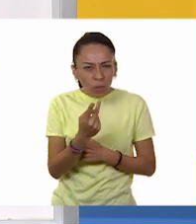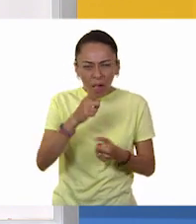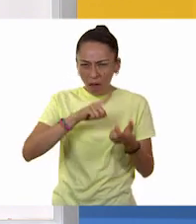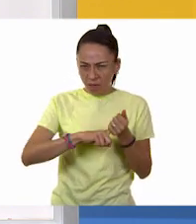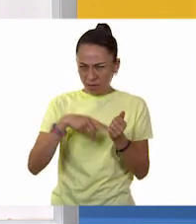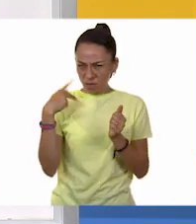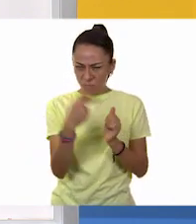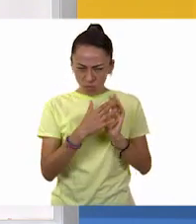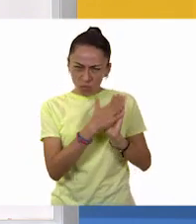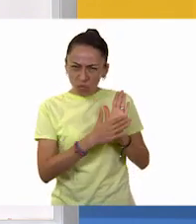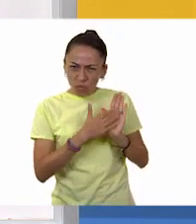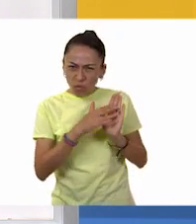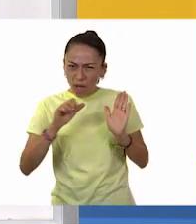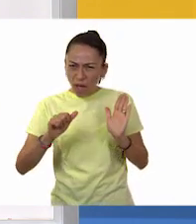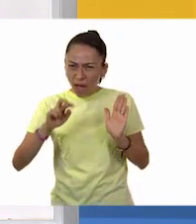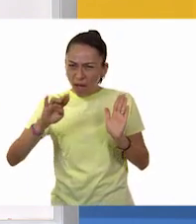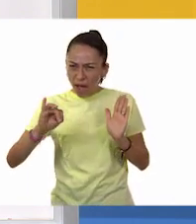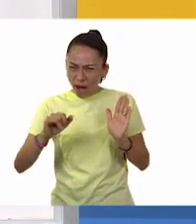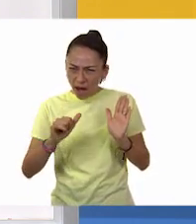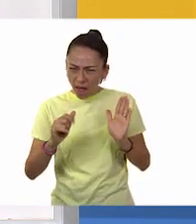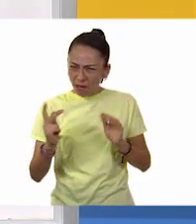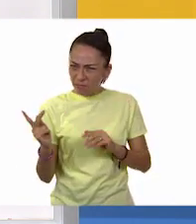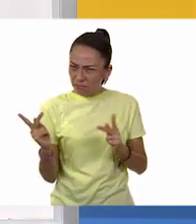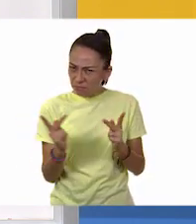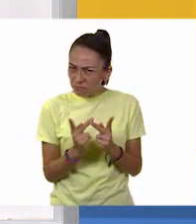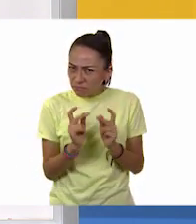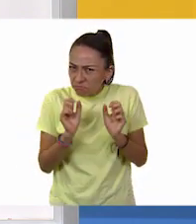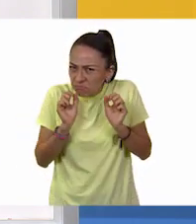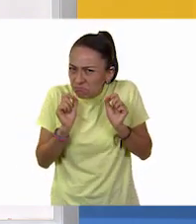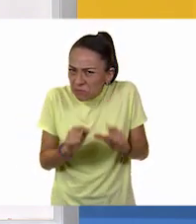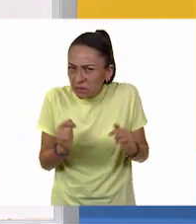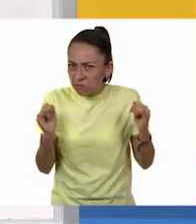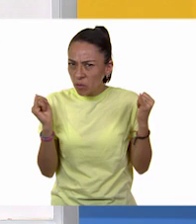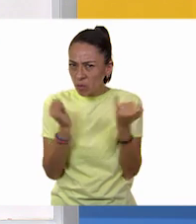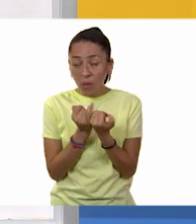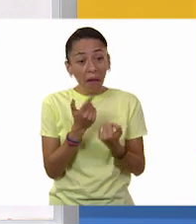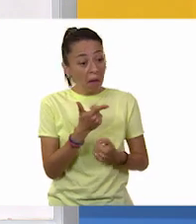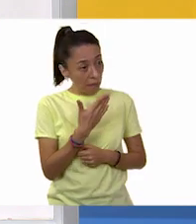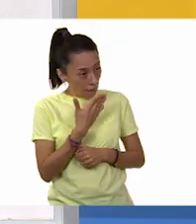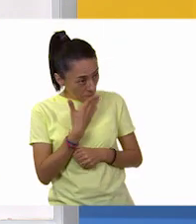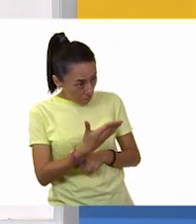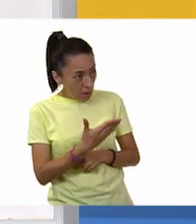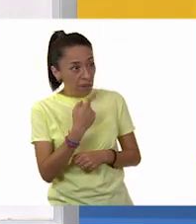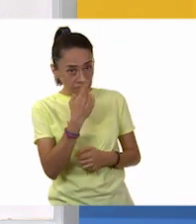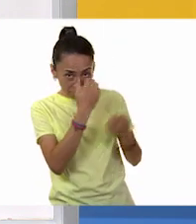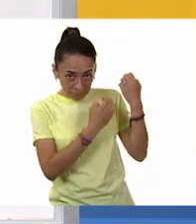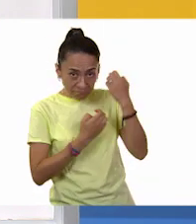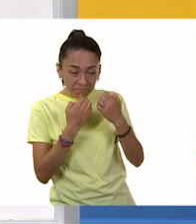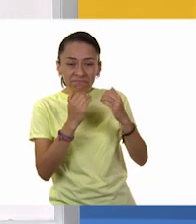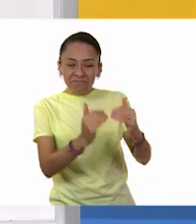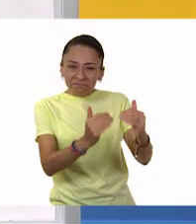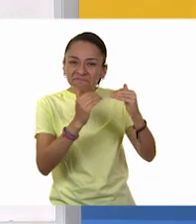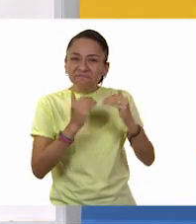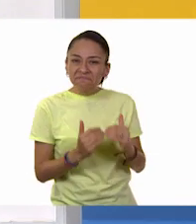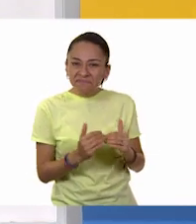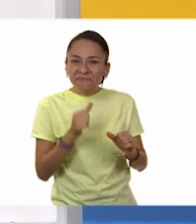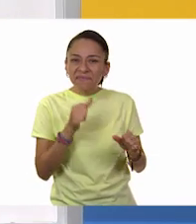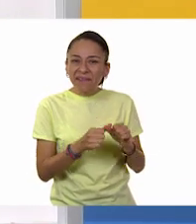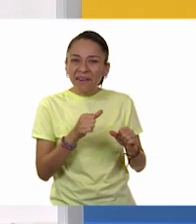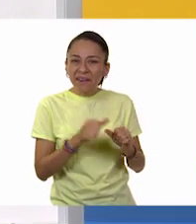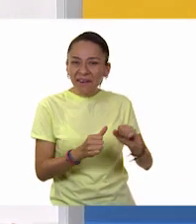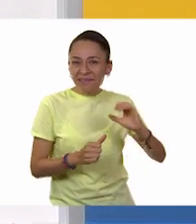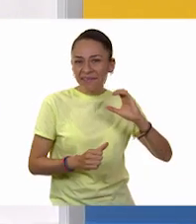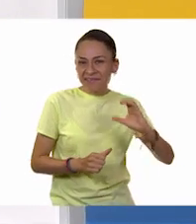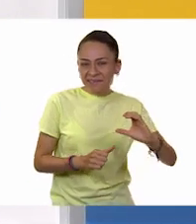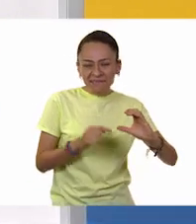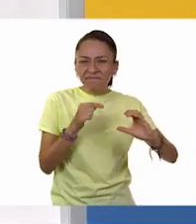exactamente iguales. Muy buena observación, María. Y con ella estamos contestando el inciso C de nuestro desafío.